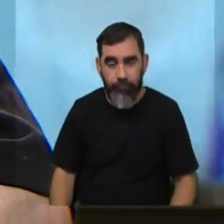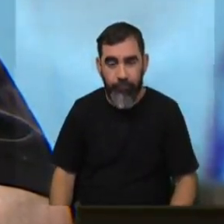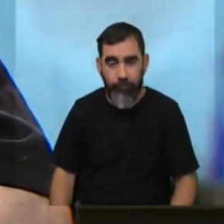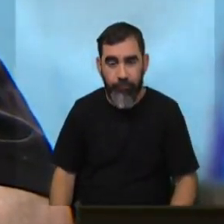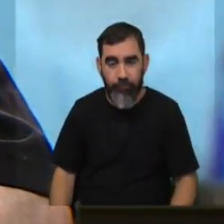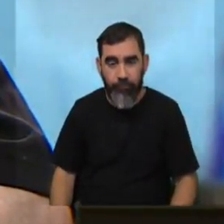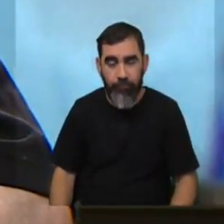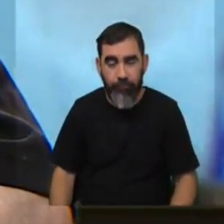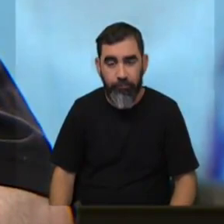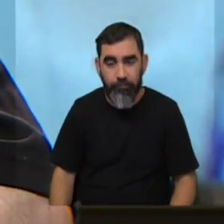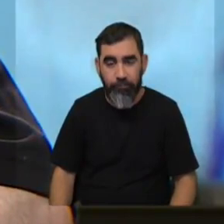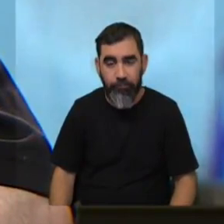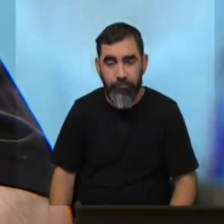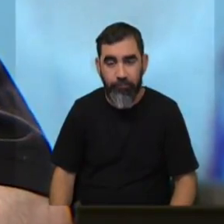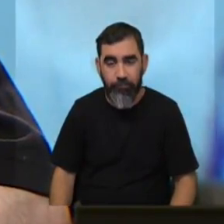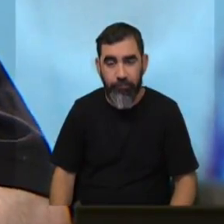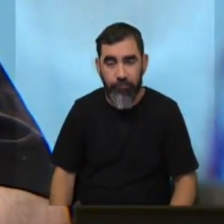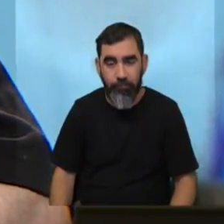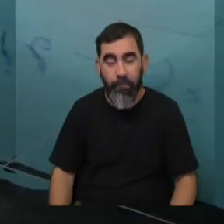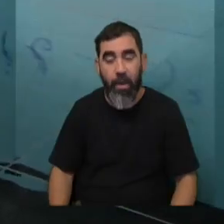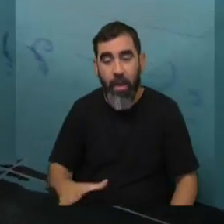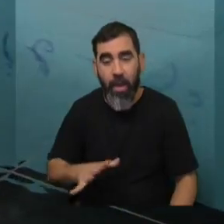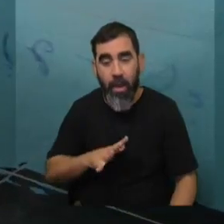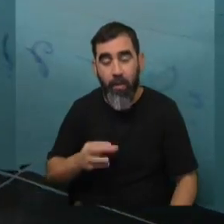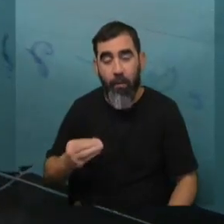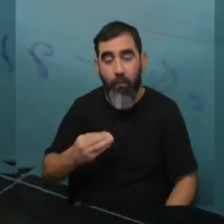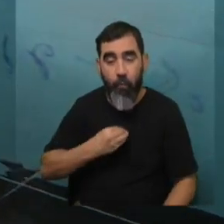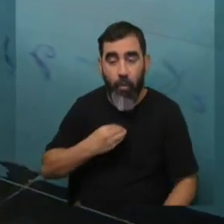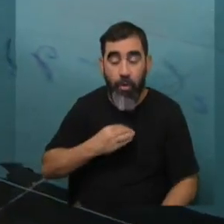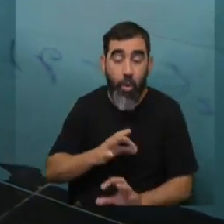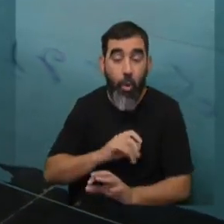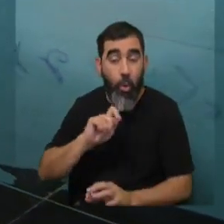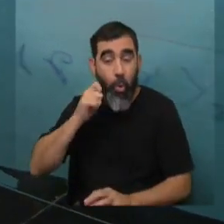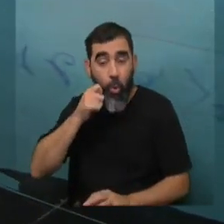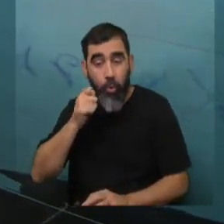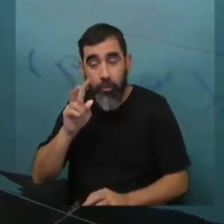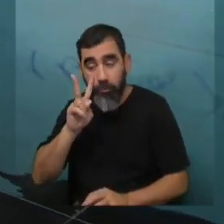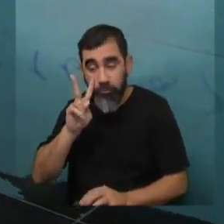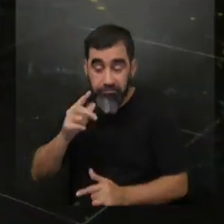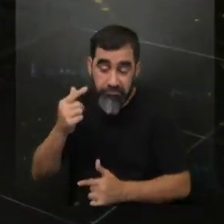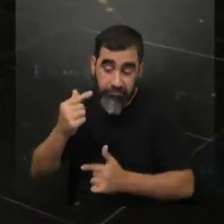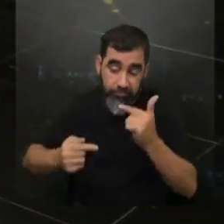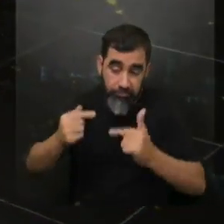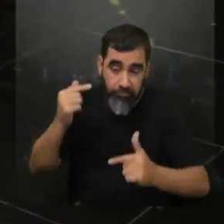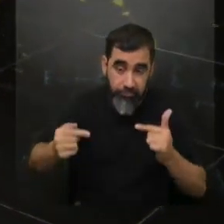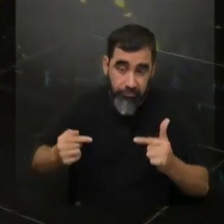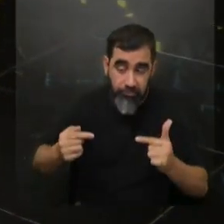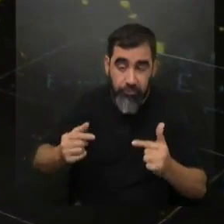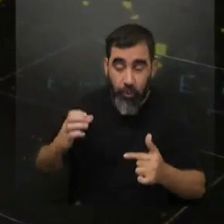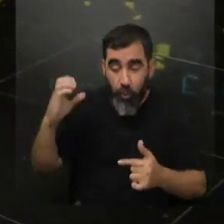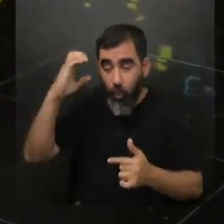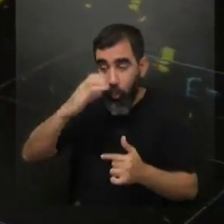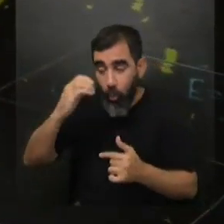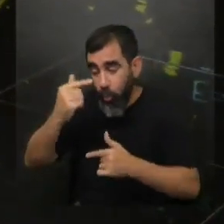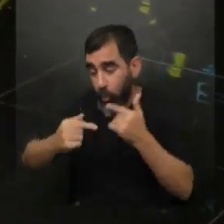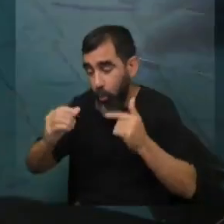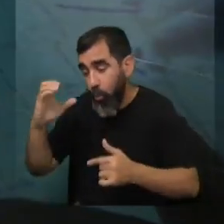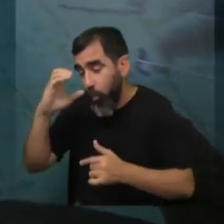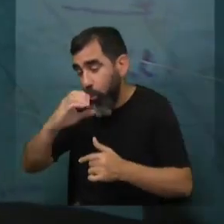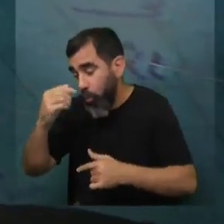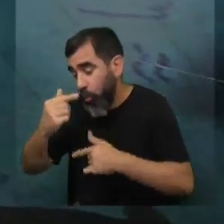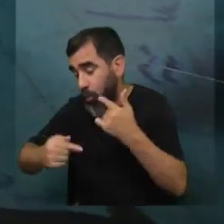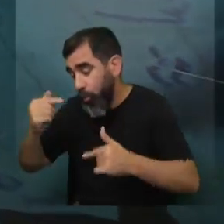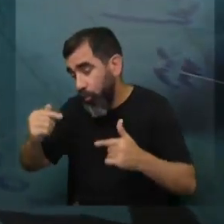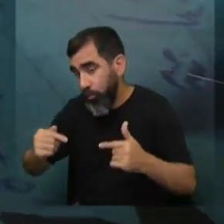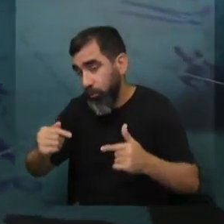Sí, hay vocación y hay gustos también, ¿no? Cuando uno empieza a ver cosas, le arranca a dar más la curiosidad por un lado que por el otro y empezás